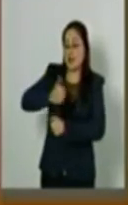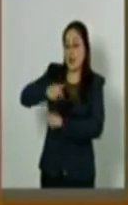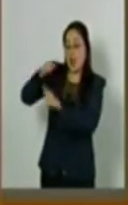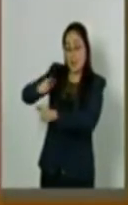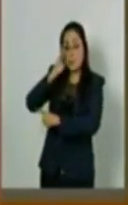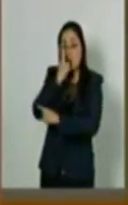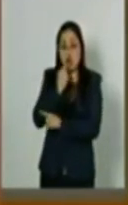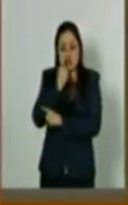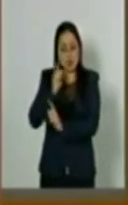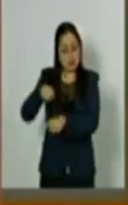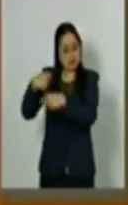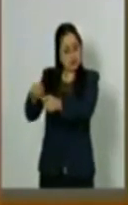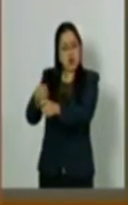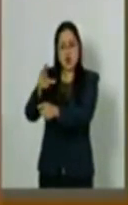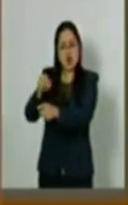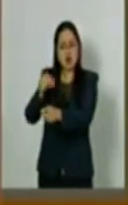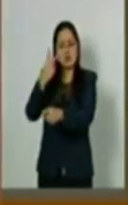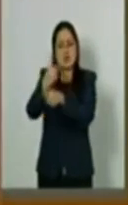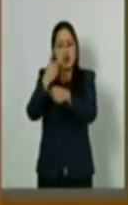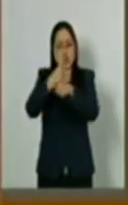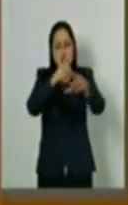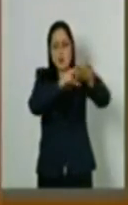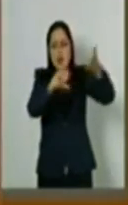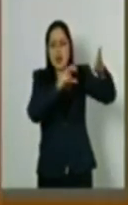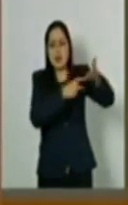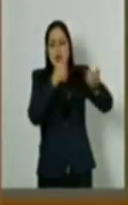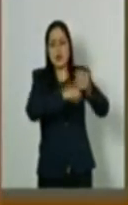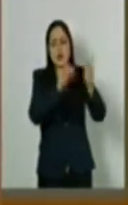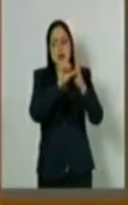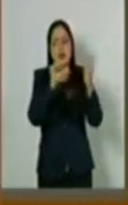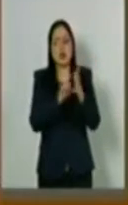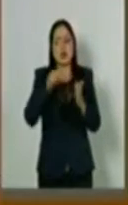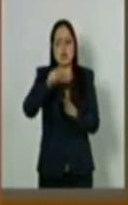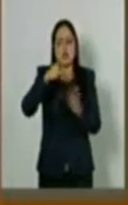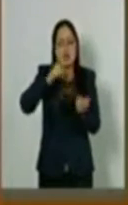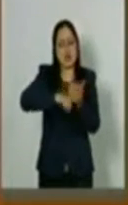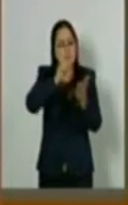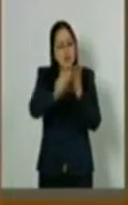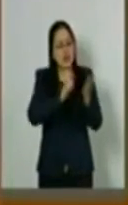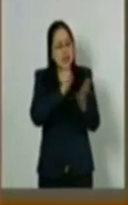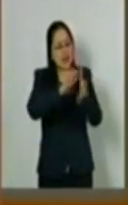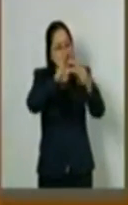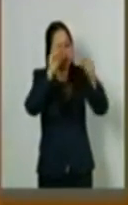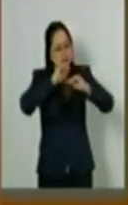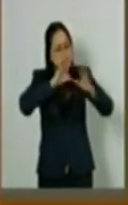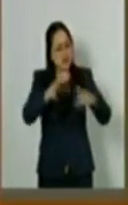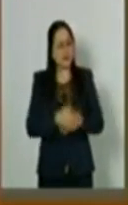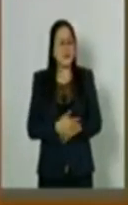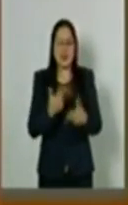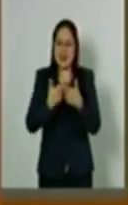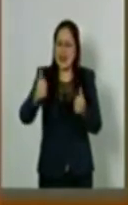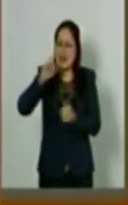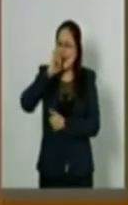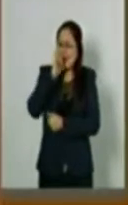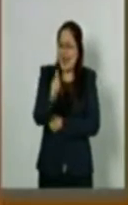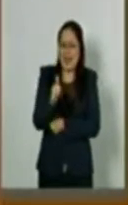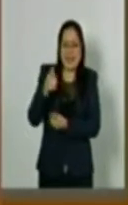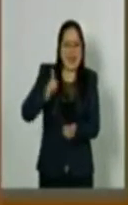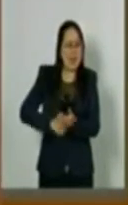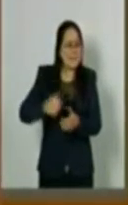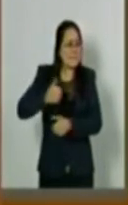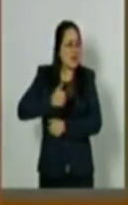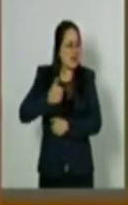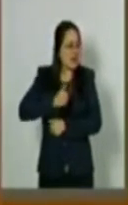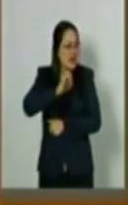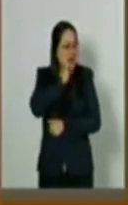policía. El segundo párrafo del artículo 18 de la ley establece claramente que en ningún momento las Fuerzas